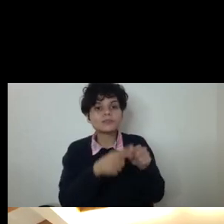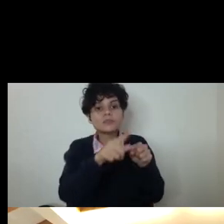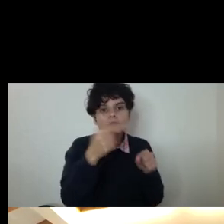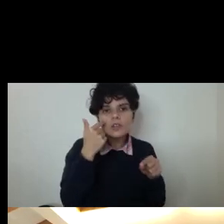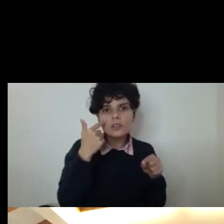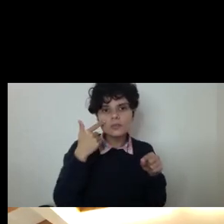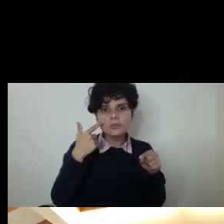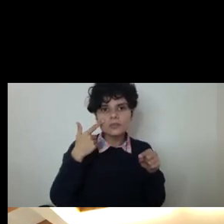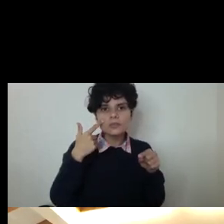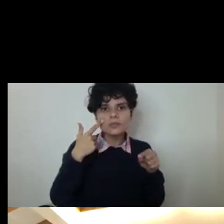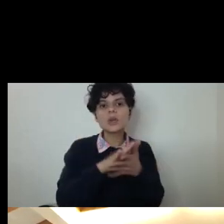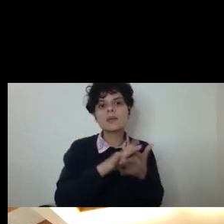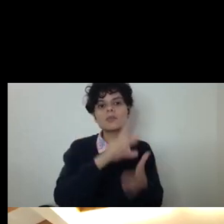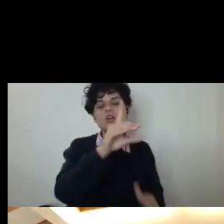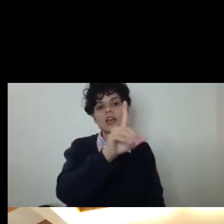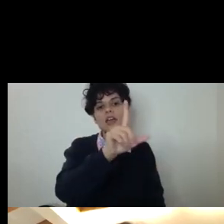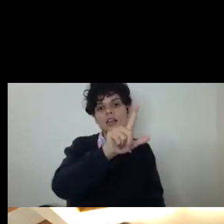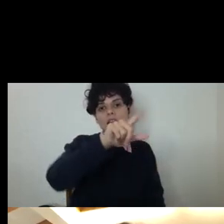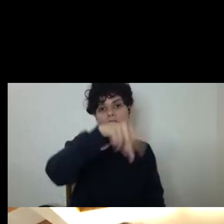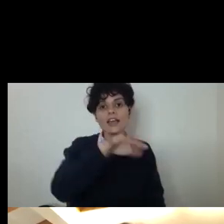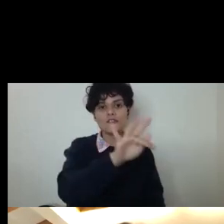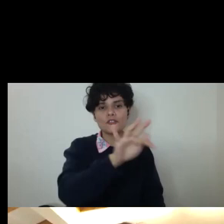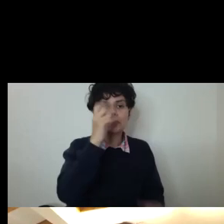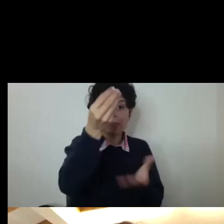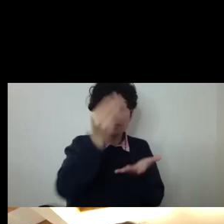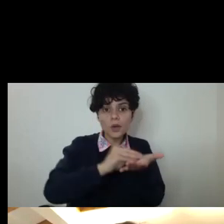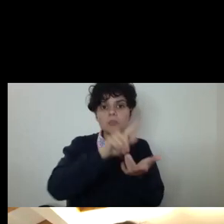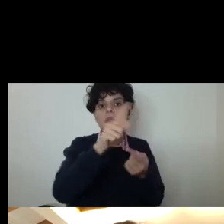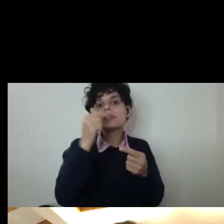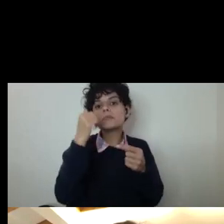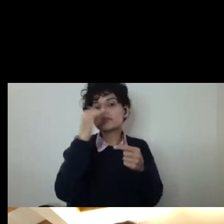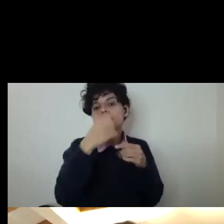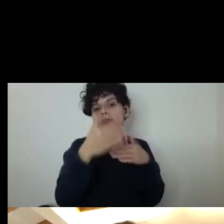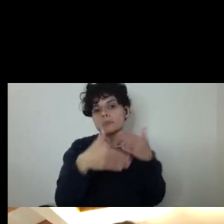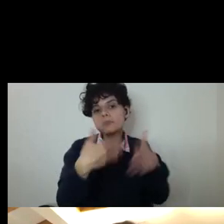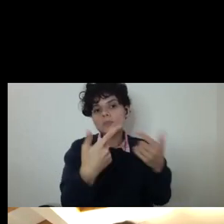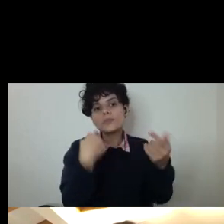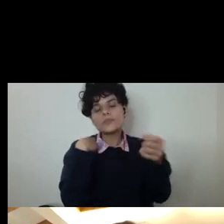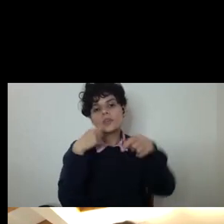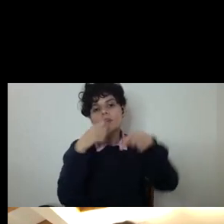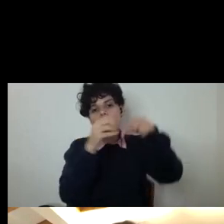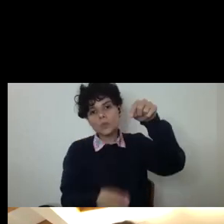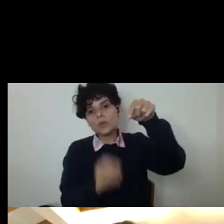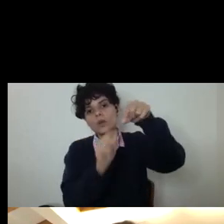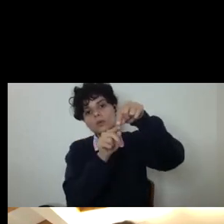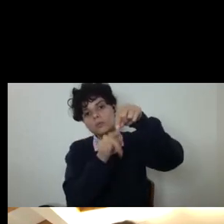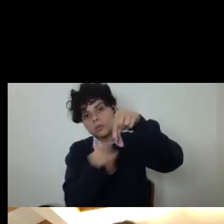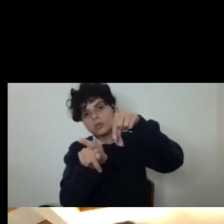como BDNF, cómo empiezan con el tiempo. Ven ustedes cómo apareció ahí una nueva